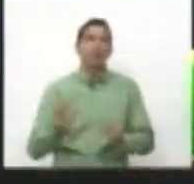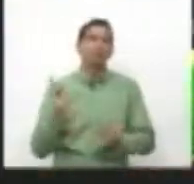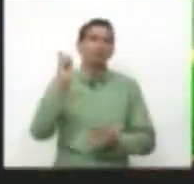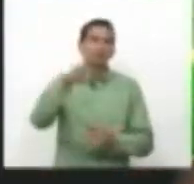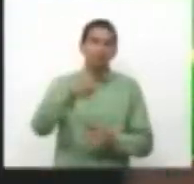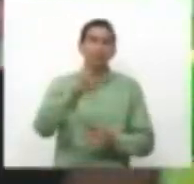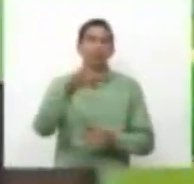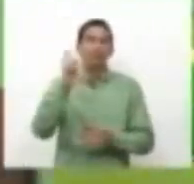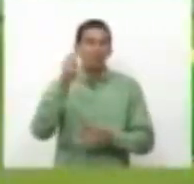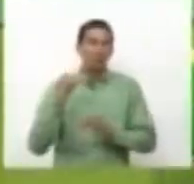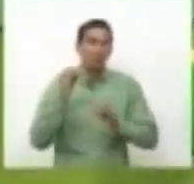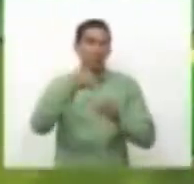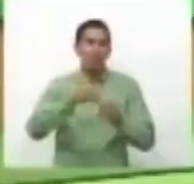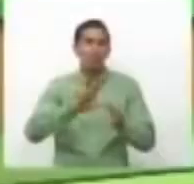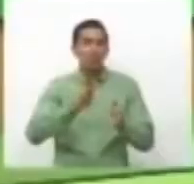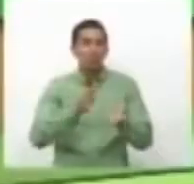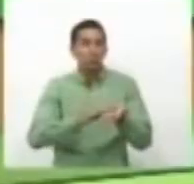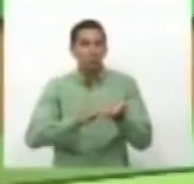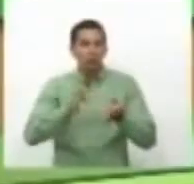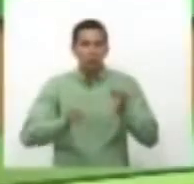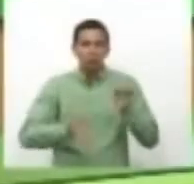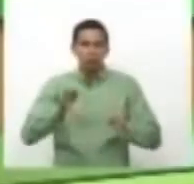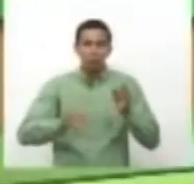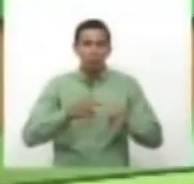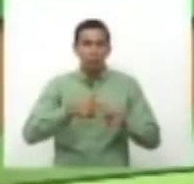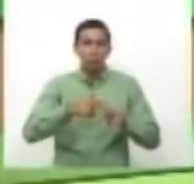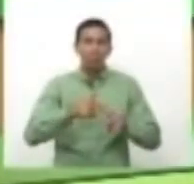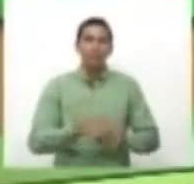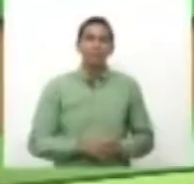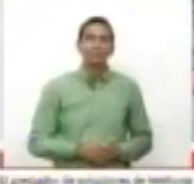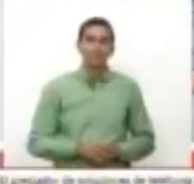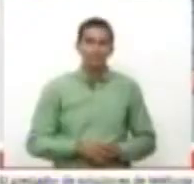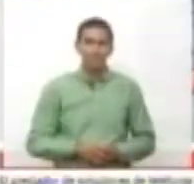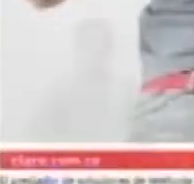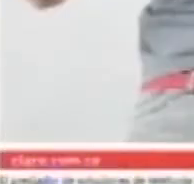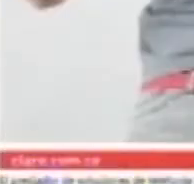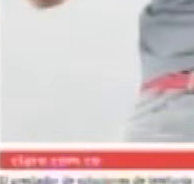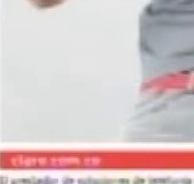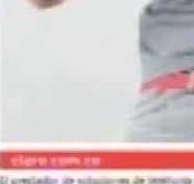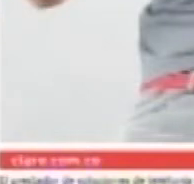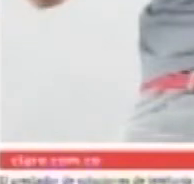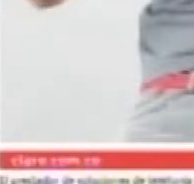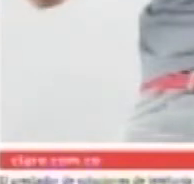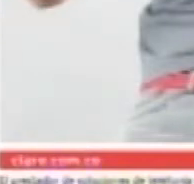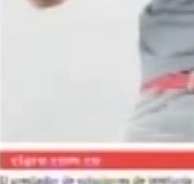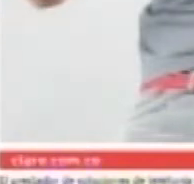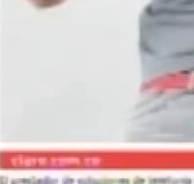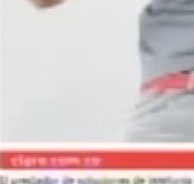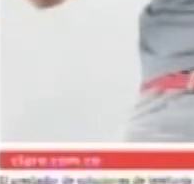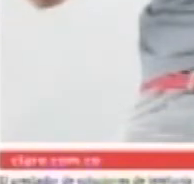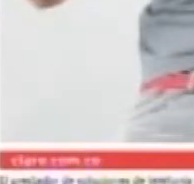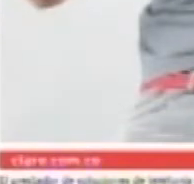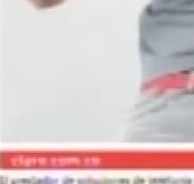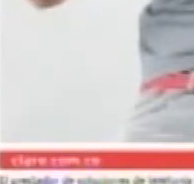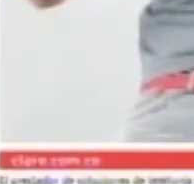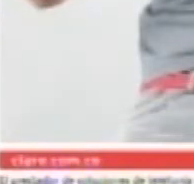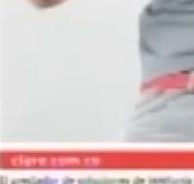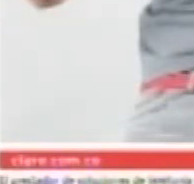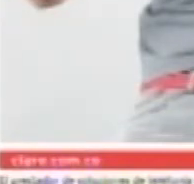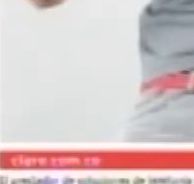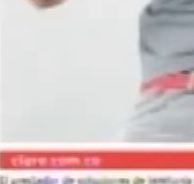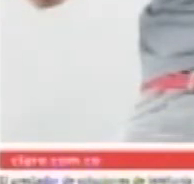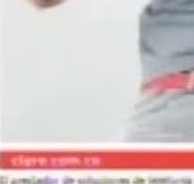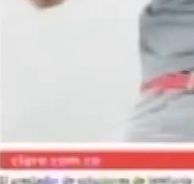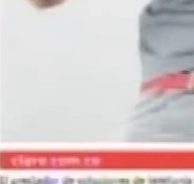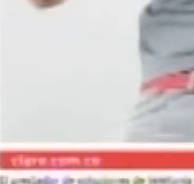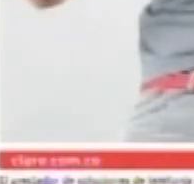garantía en las próximas horas. Cámbiate ya Claro con tu número de siempre. Recibe más minutos a todo destino para hablar a cualquier operador móvil o